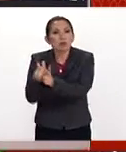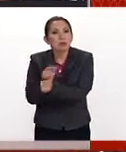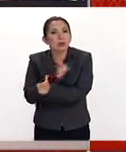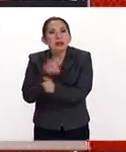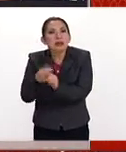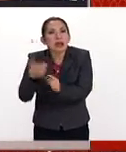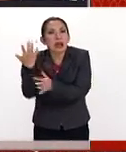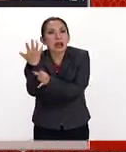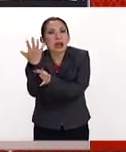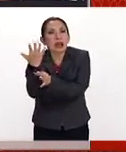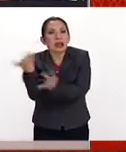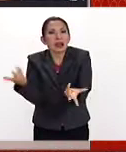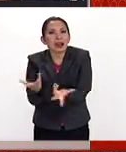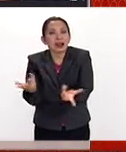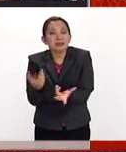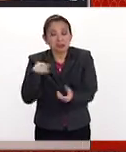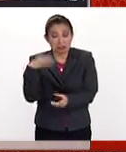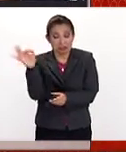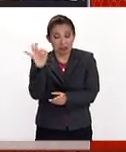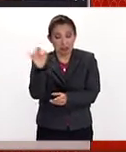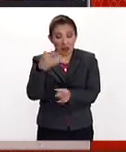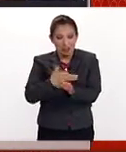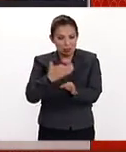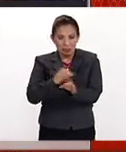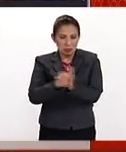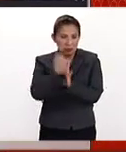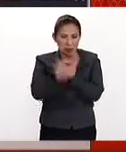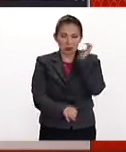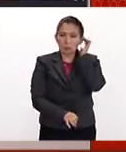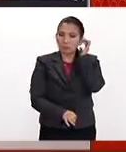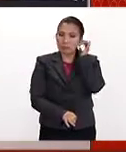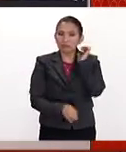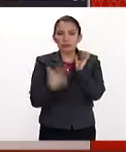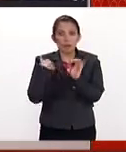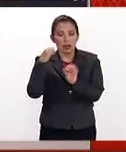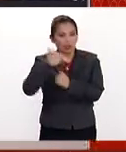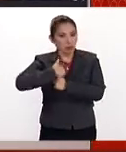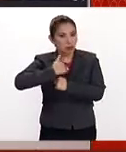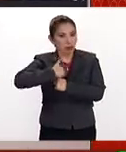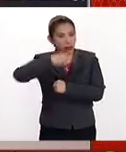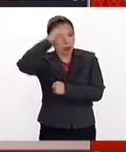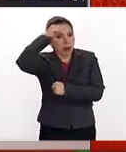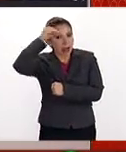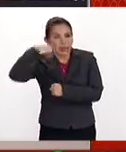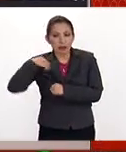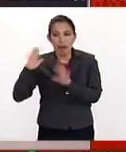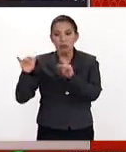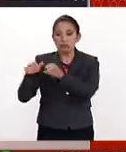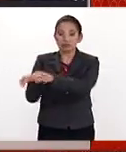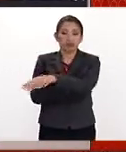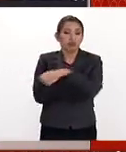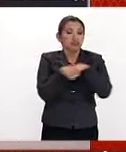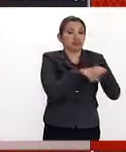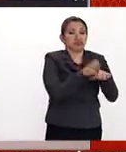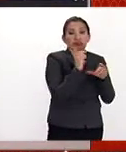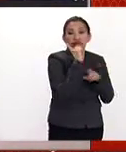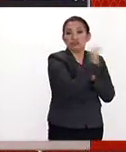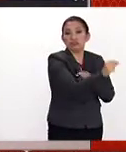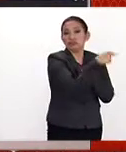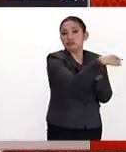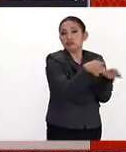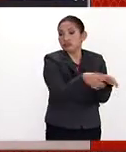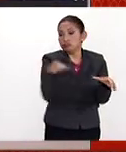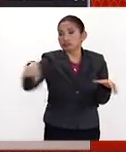delincuencia? ¿Y qué pasaría si en este momento, por ejemplo, se retiraran los elementos federales precisamente de